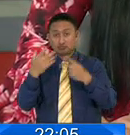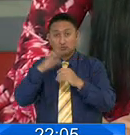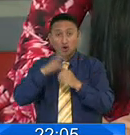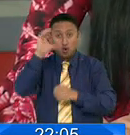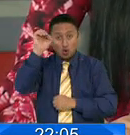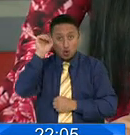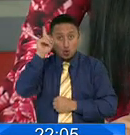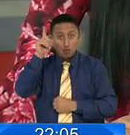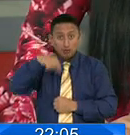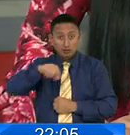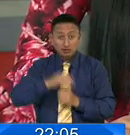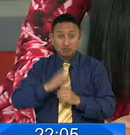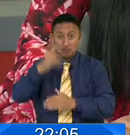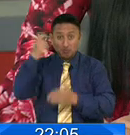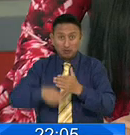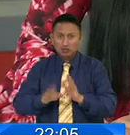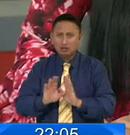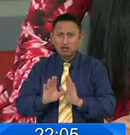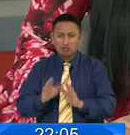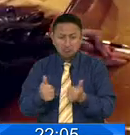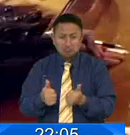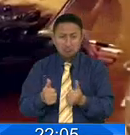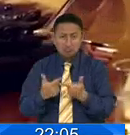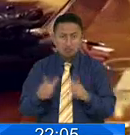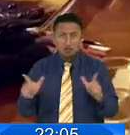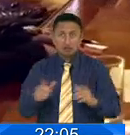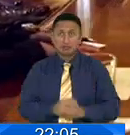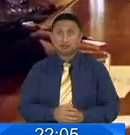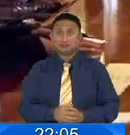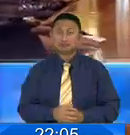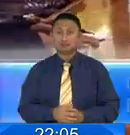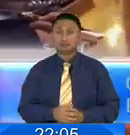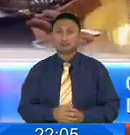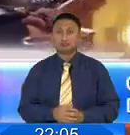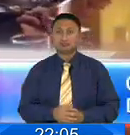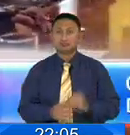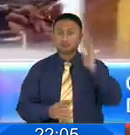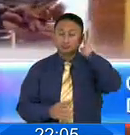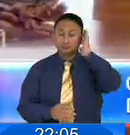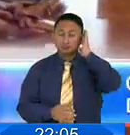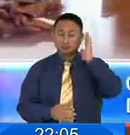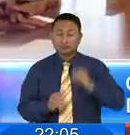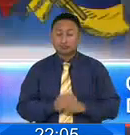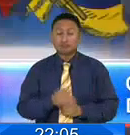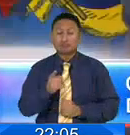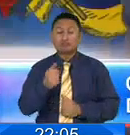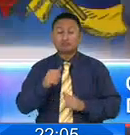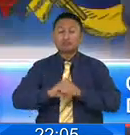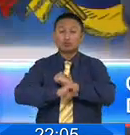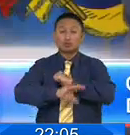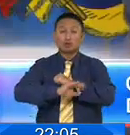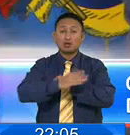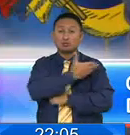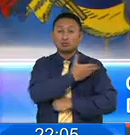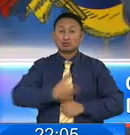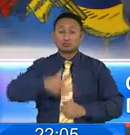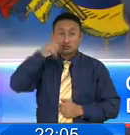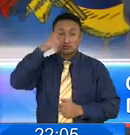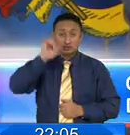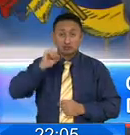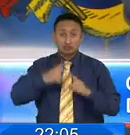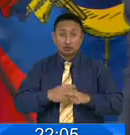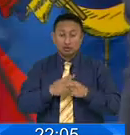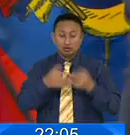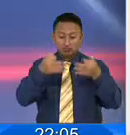no se penalizará. Muy buenos días a todos. Uno de los primeros ofrecimientos de campaña del presidente Guillermo Lasso empieza a